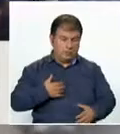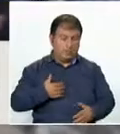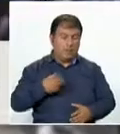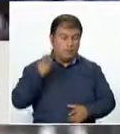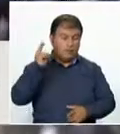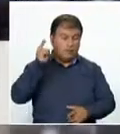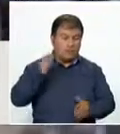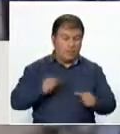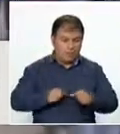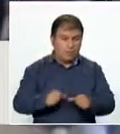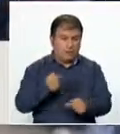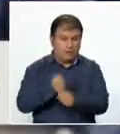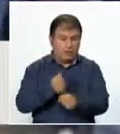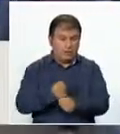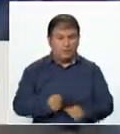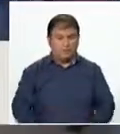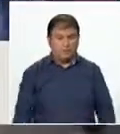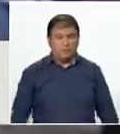trabajando.